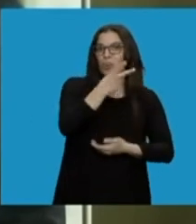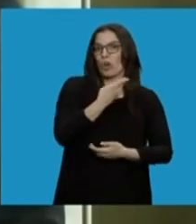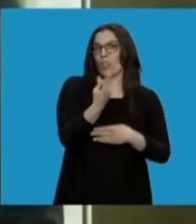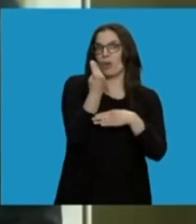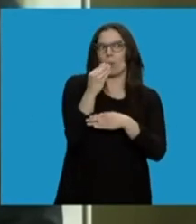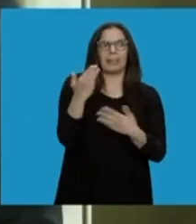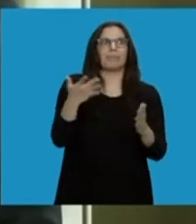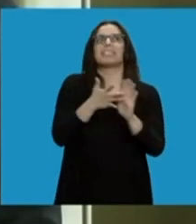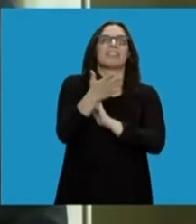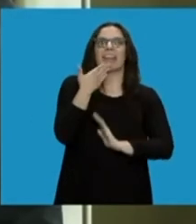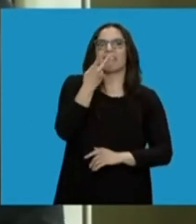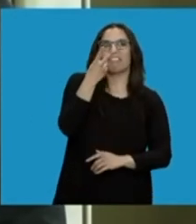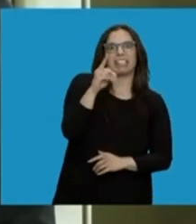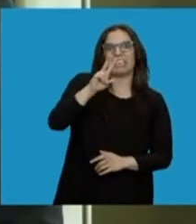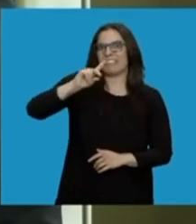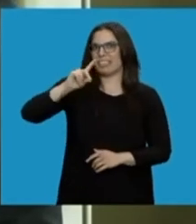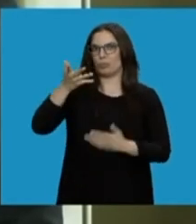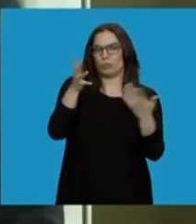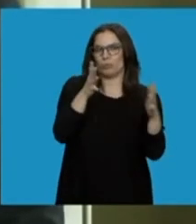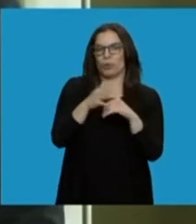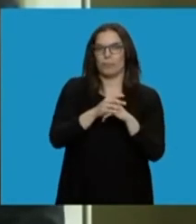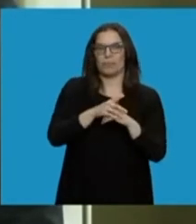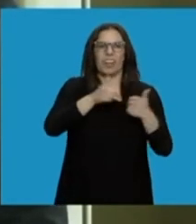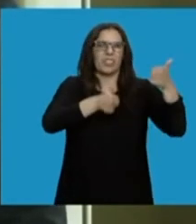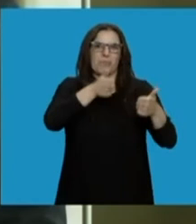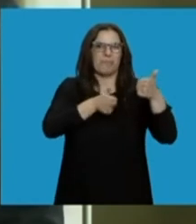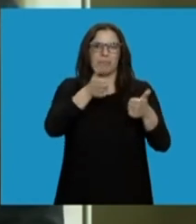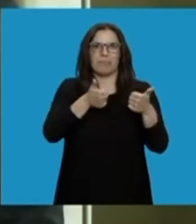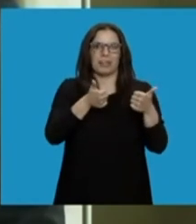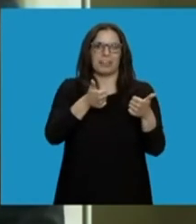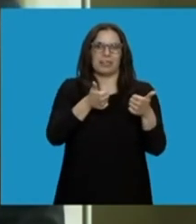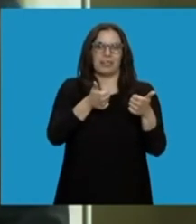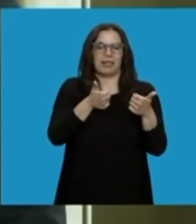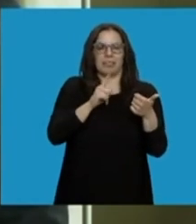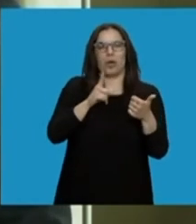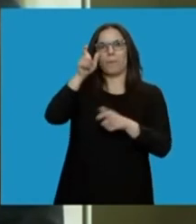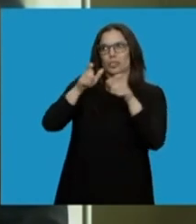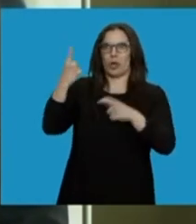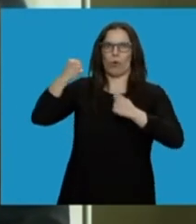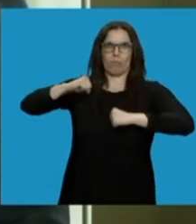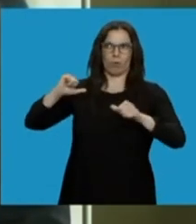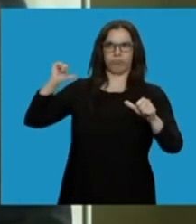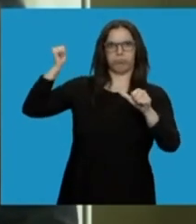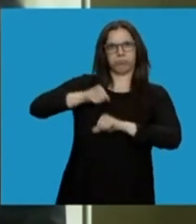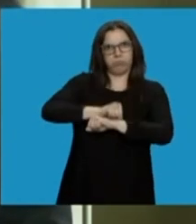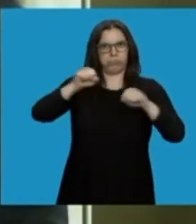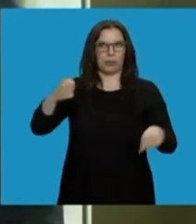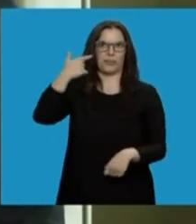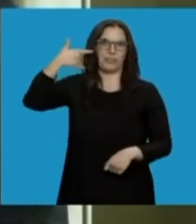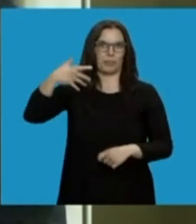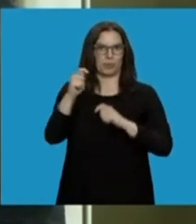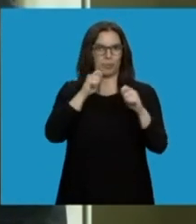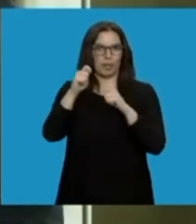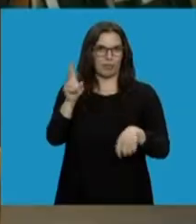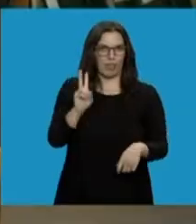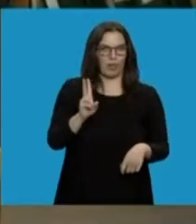estamos hablando con 20, 21 años, competir ya con gente muy estabilizada, muy mayor, muy conocida en el periodismo